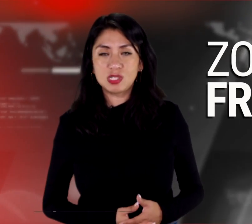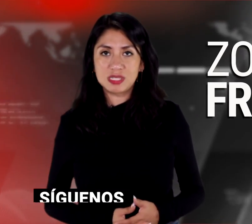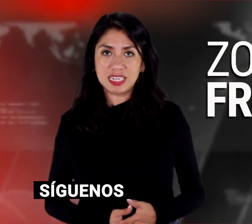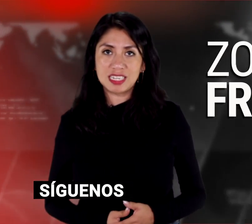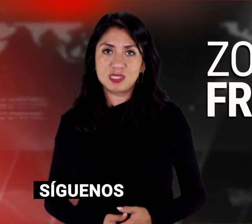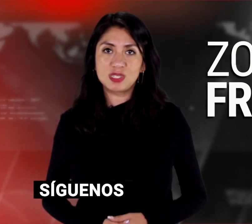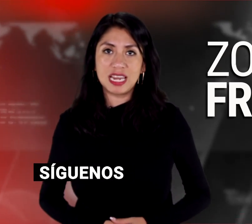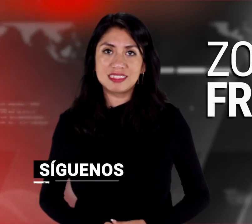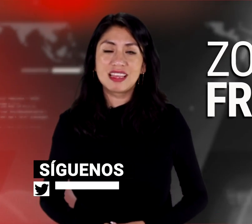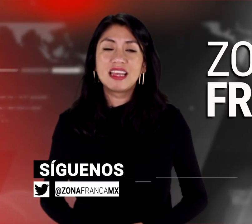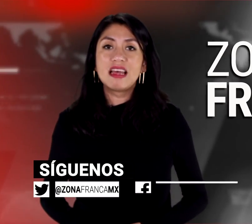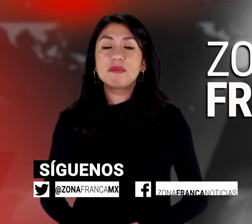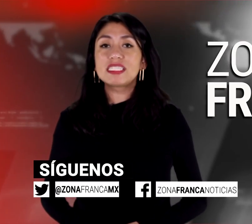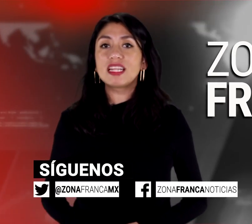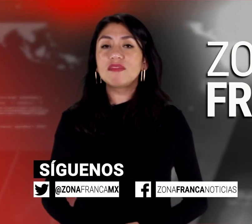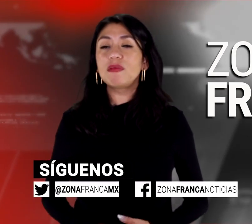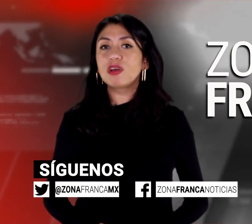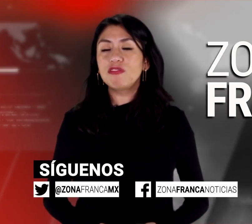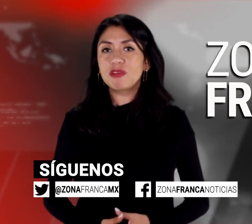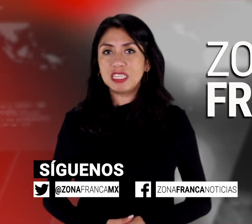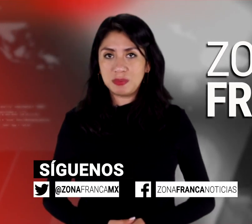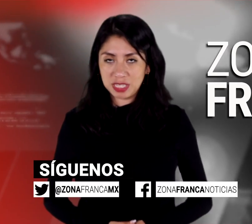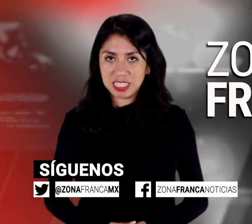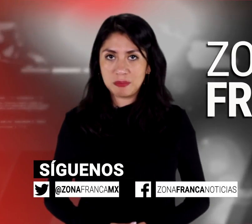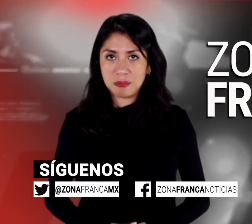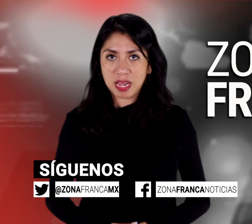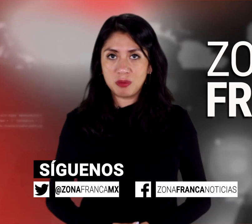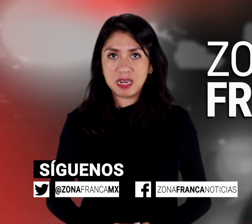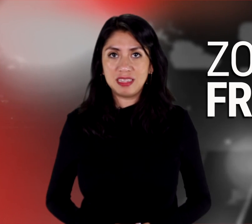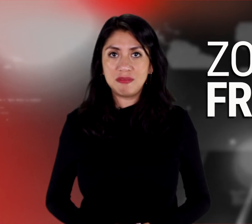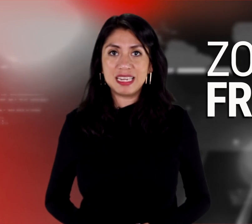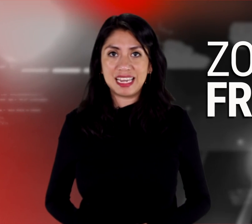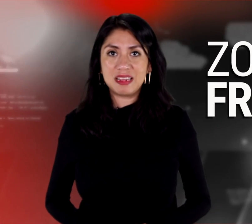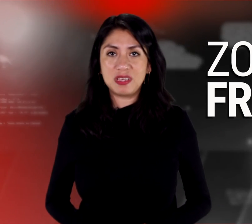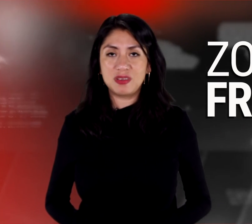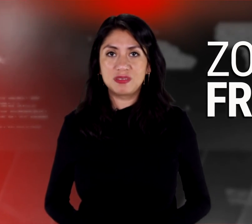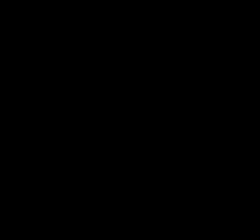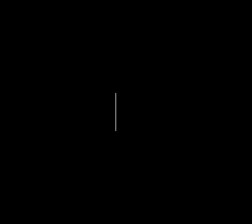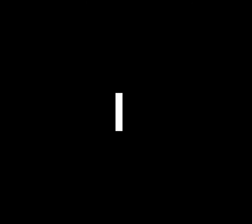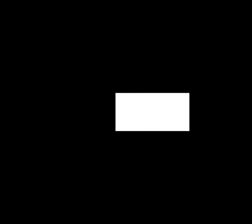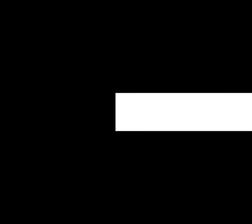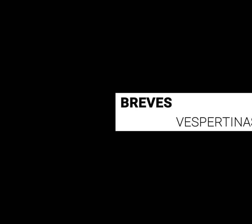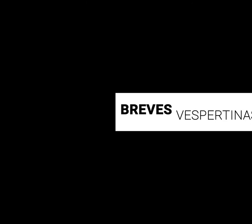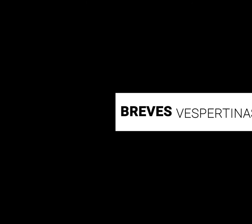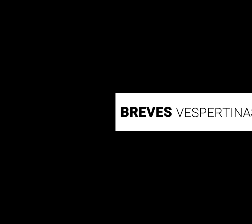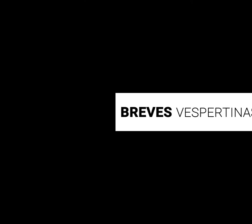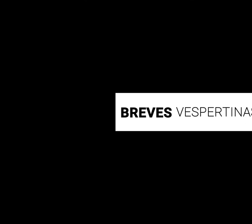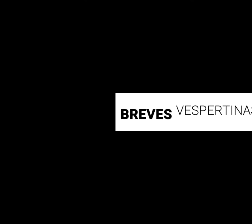seguirnos en nuestras redes sociales. Más tarde ve el bloque informativo que tiene preparado para ti Vania Jaramillo.